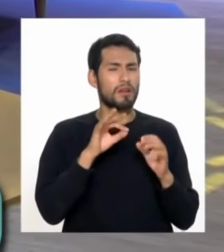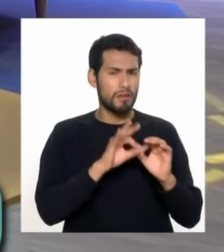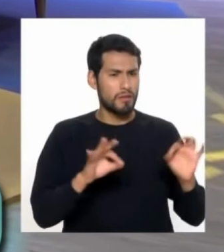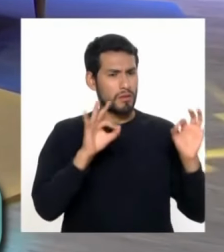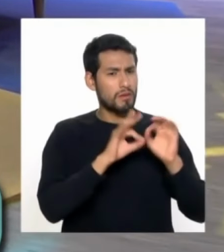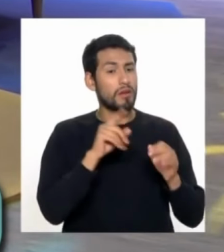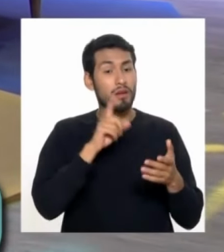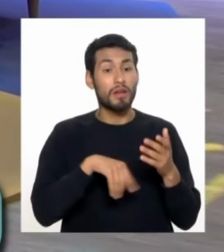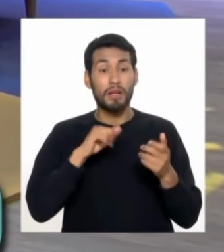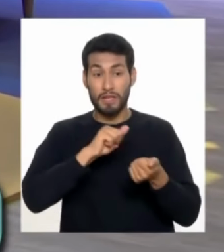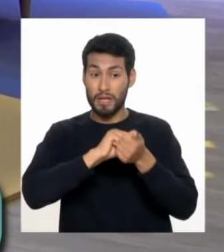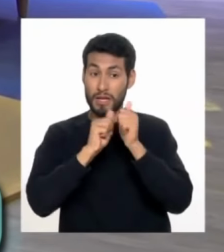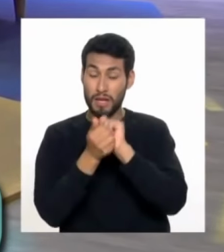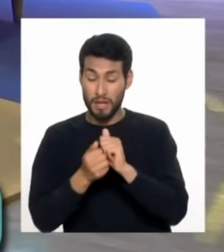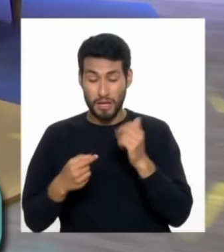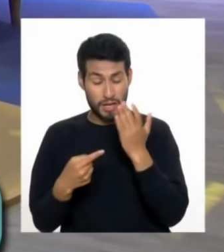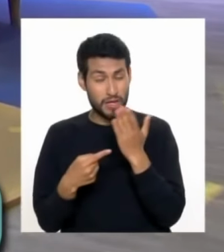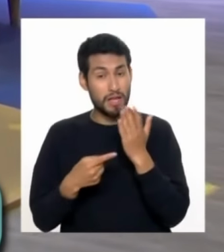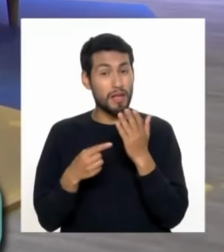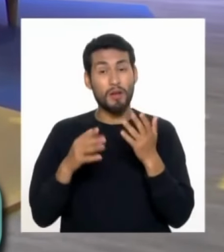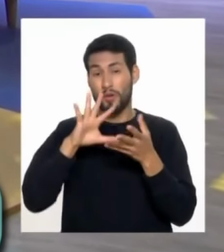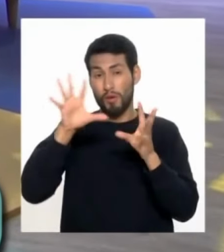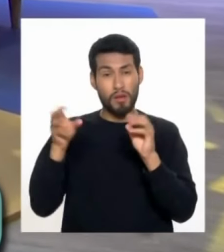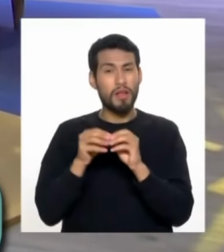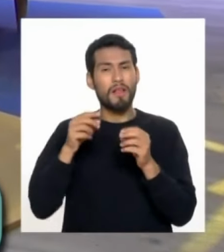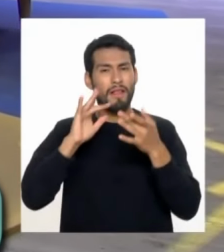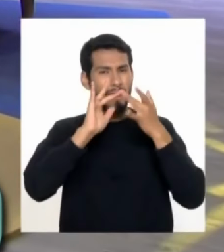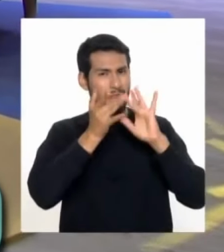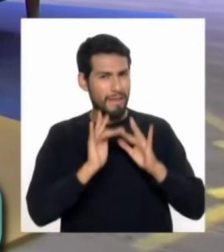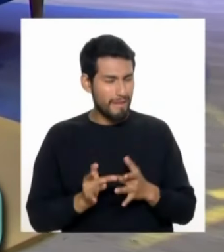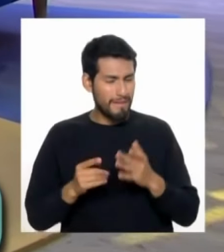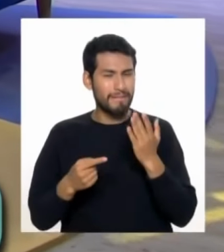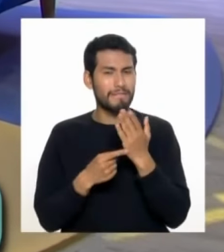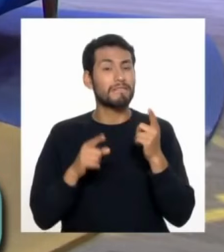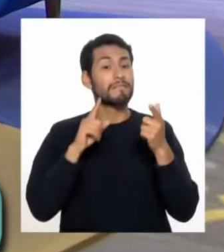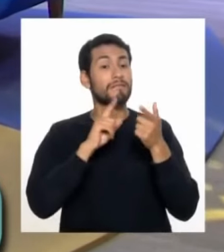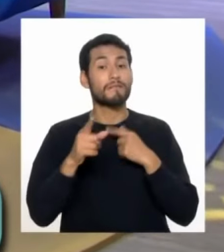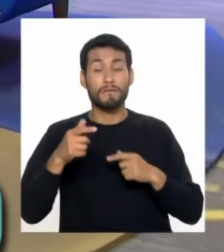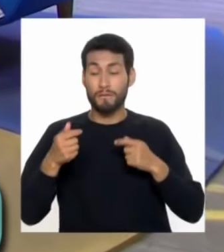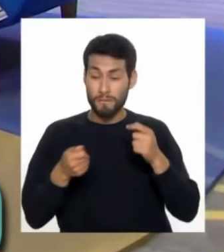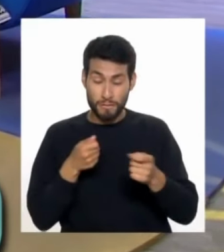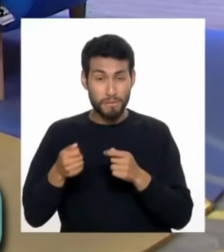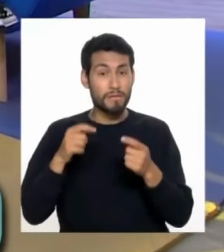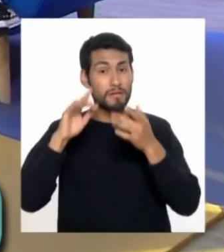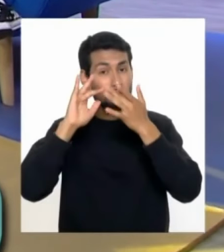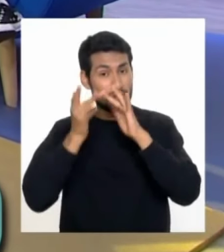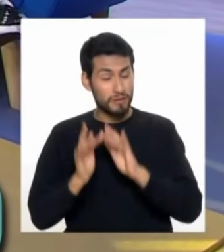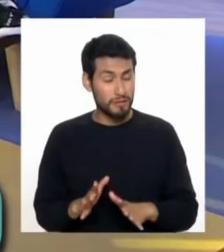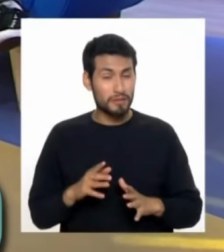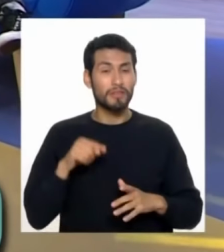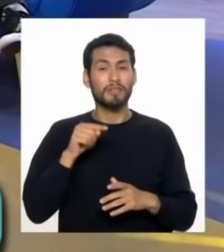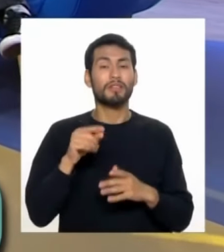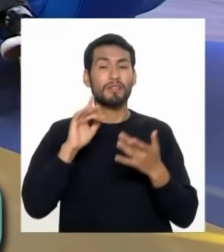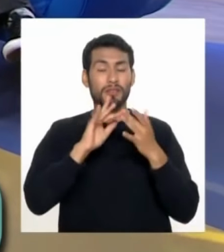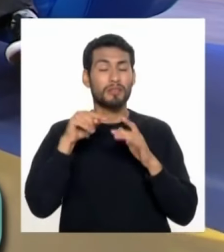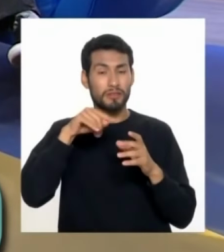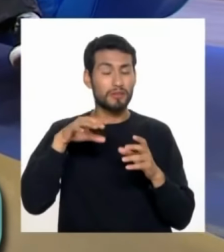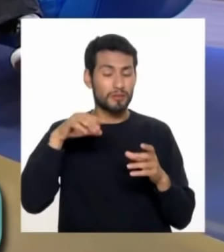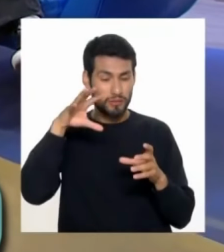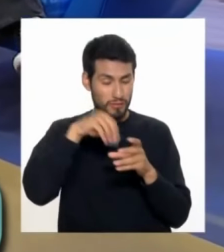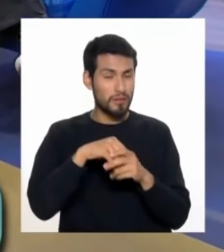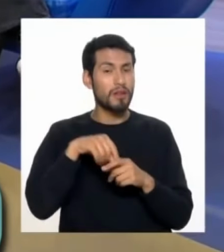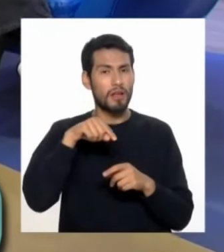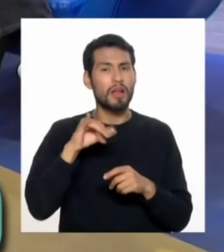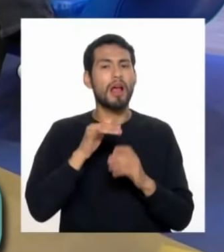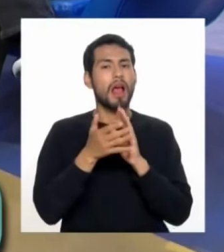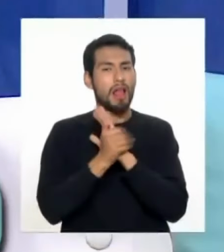entender que la transformación digital implica la economía digital, pero también el gobierno digital, la conectividad como base y también el